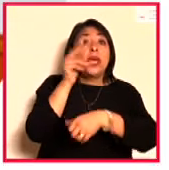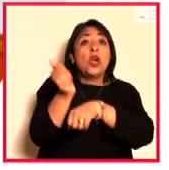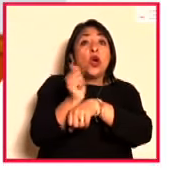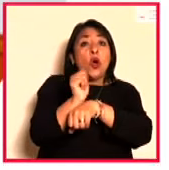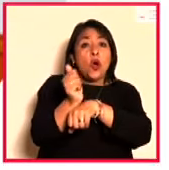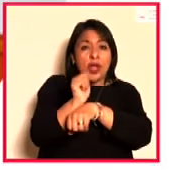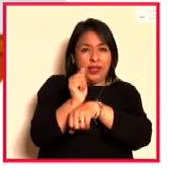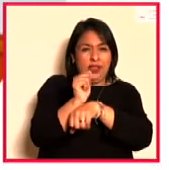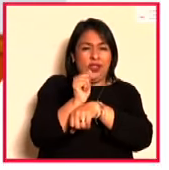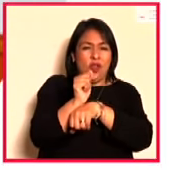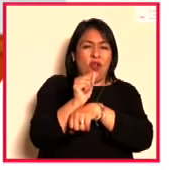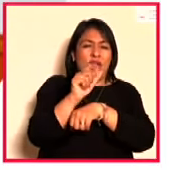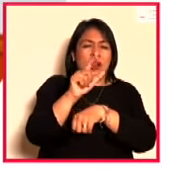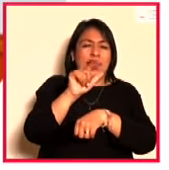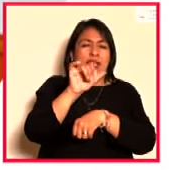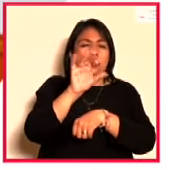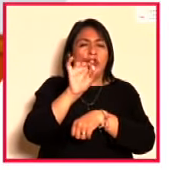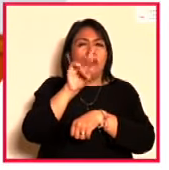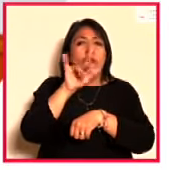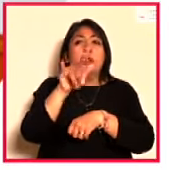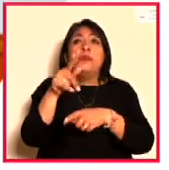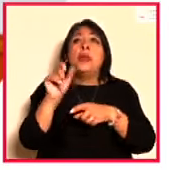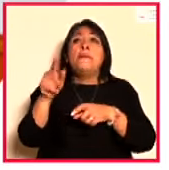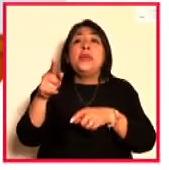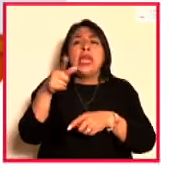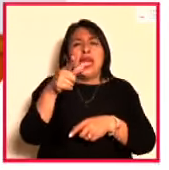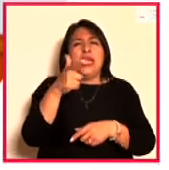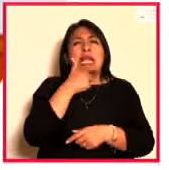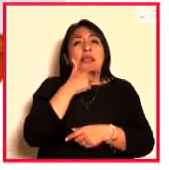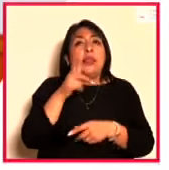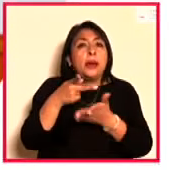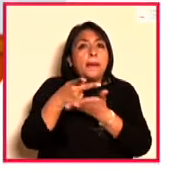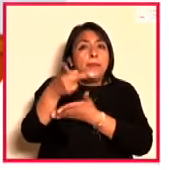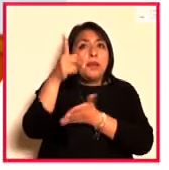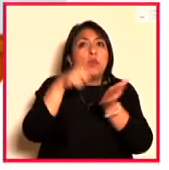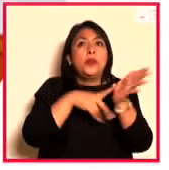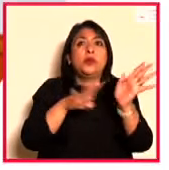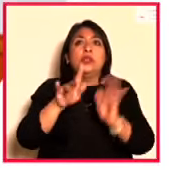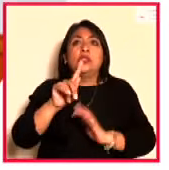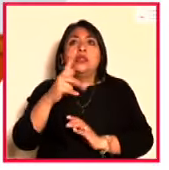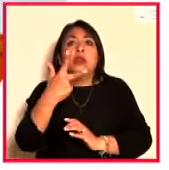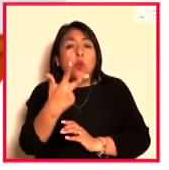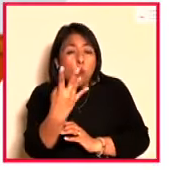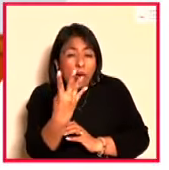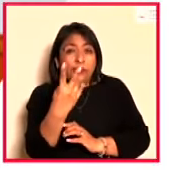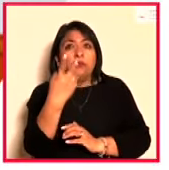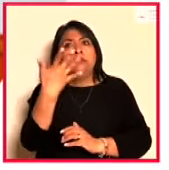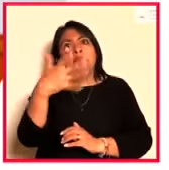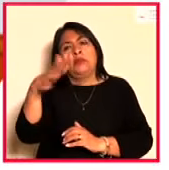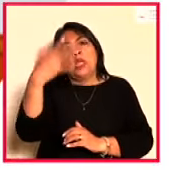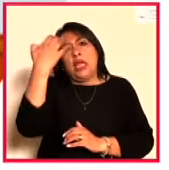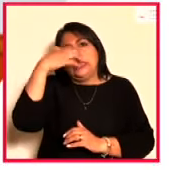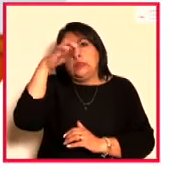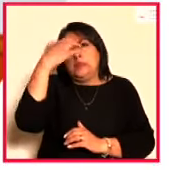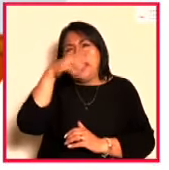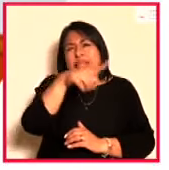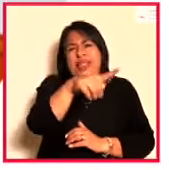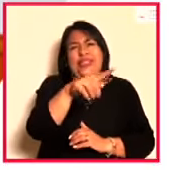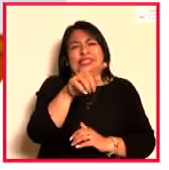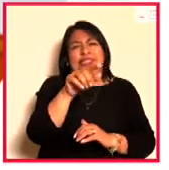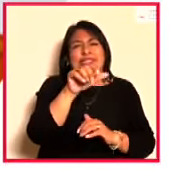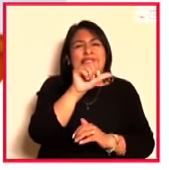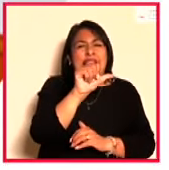Field y recibió el título de caballero en Reino Unido en 1974. Tras una larga trayectoria, la Academia de Artes y Ciencias Cinematográficas